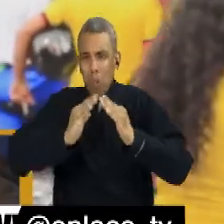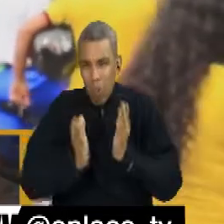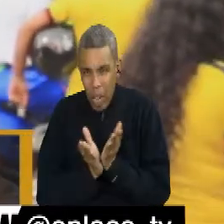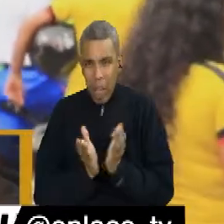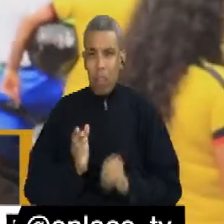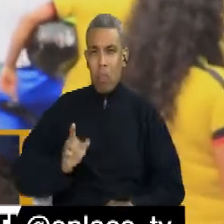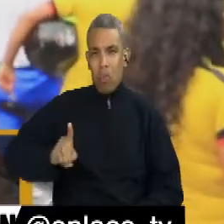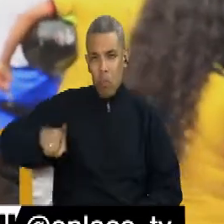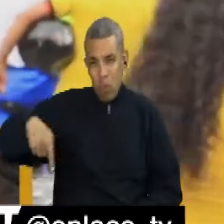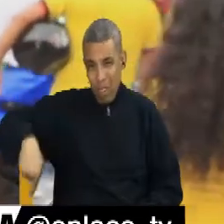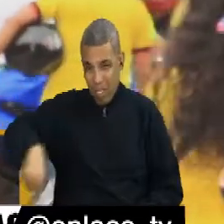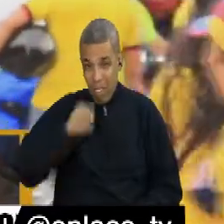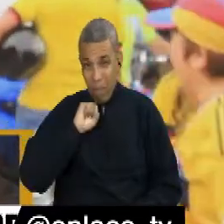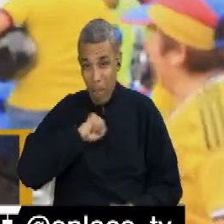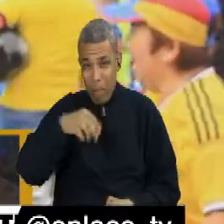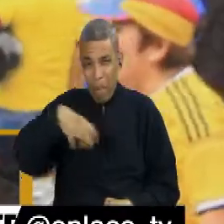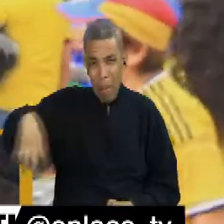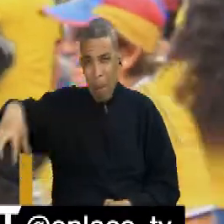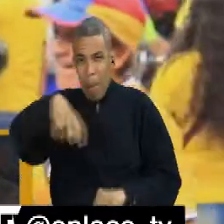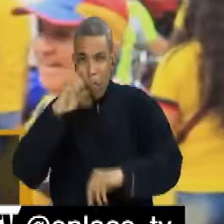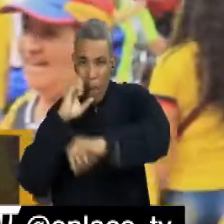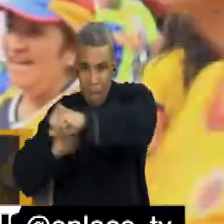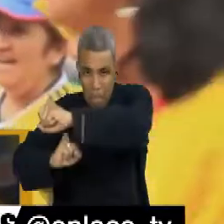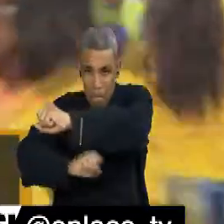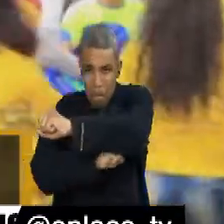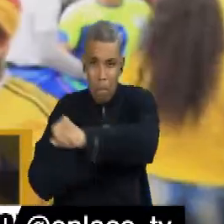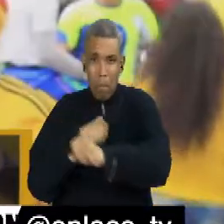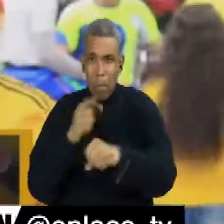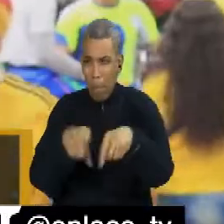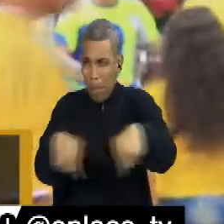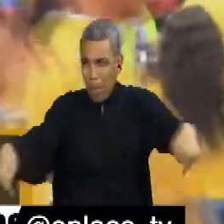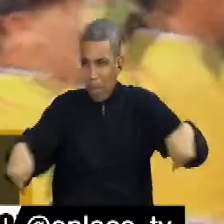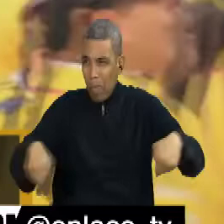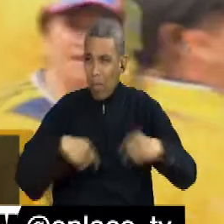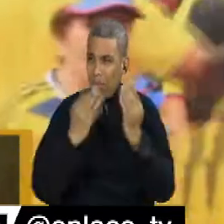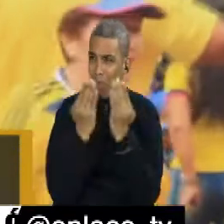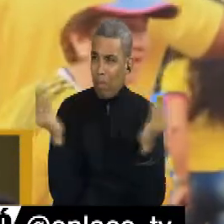tema salarial, cierto, el gobierno ha intentado confundir a la opinión pública.